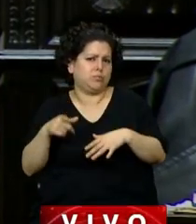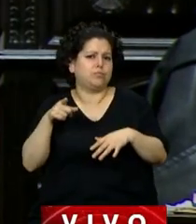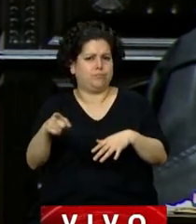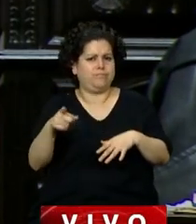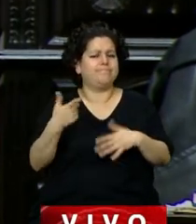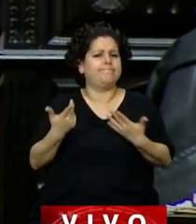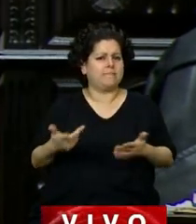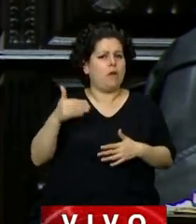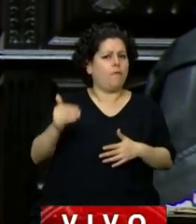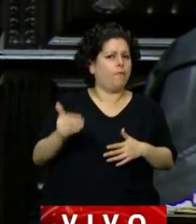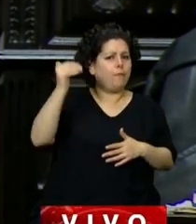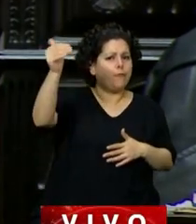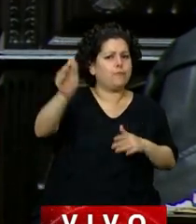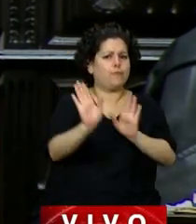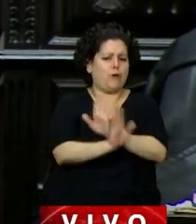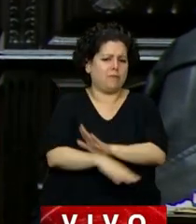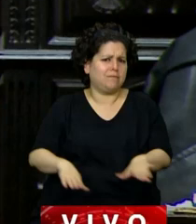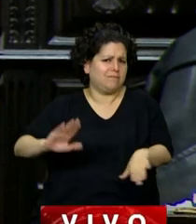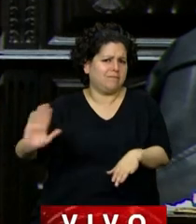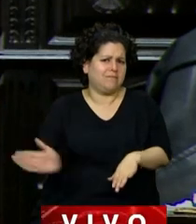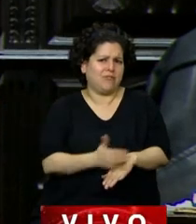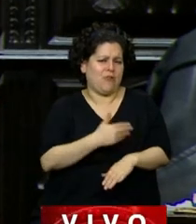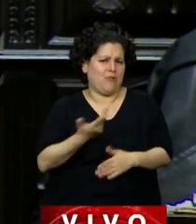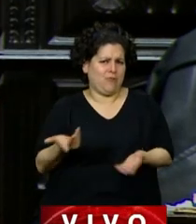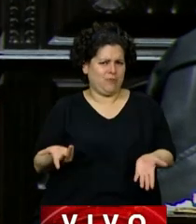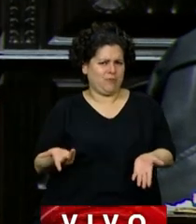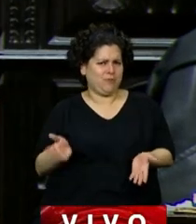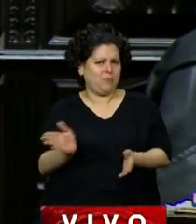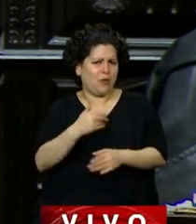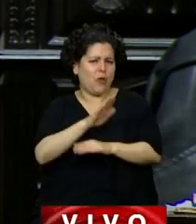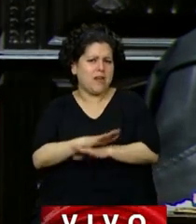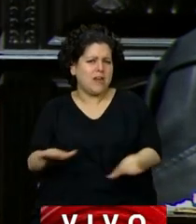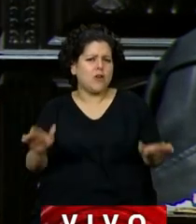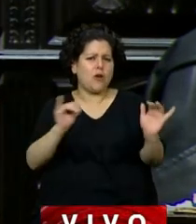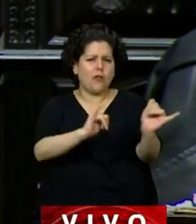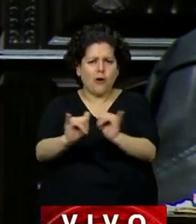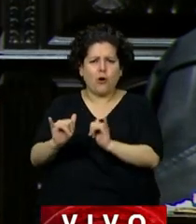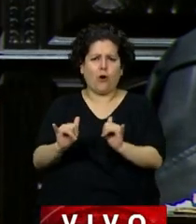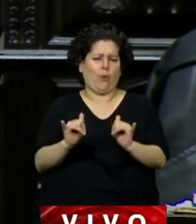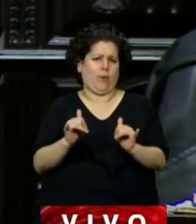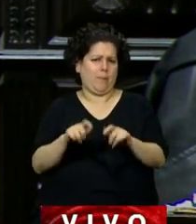la hipoteca del futuro de todos nuestros argentinos y argentinas, de nuestros niños, de nuestros jóvenes.